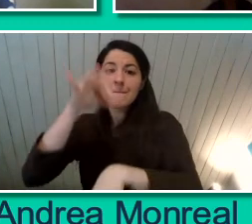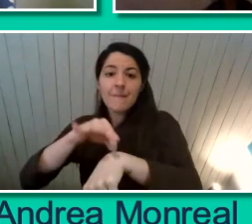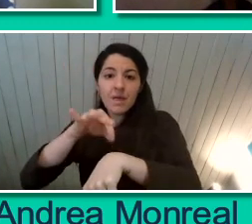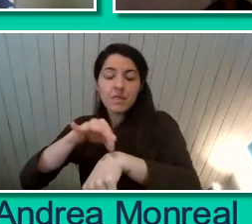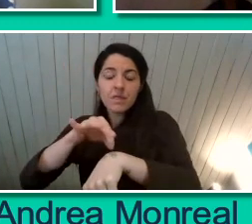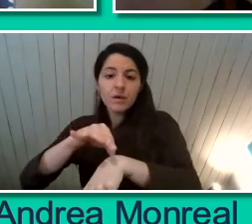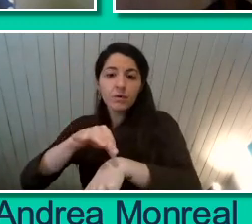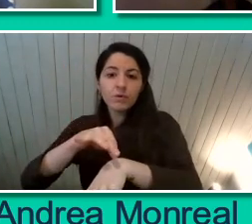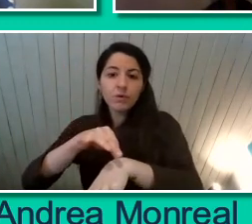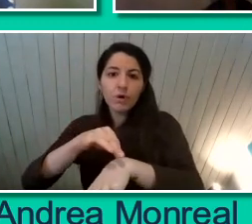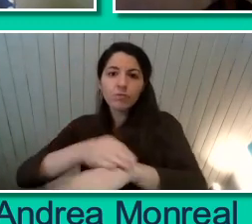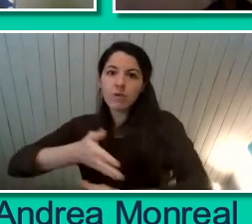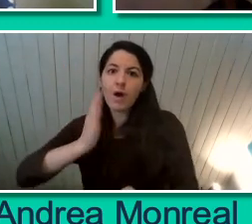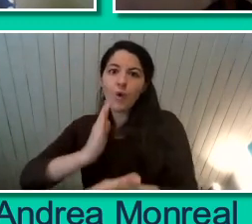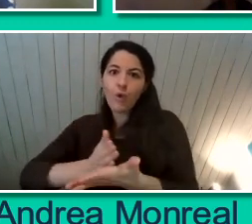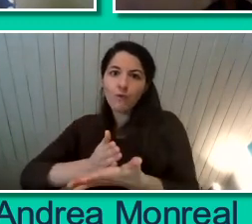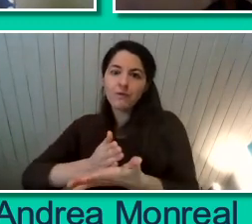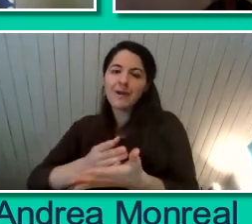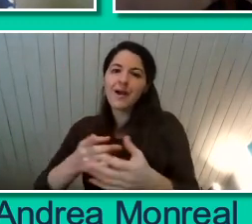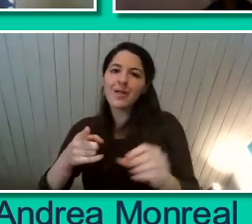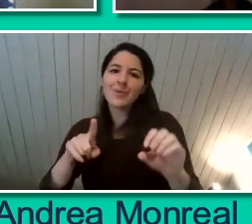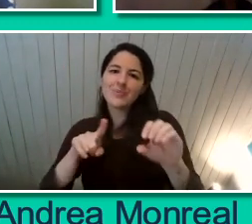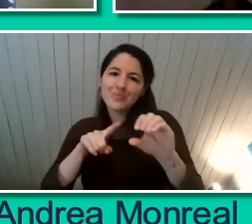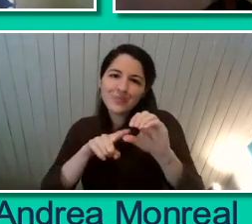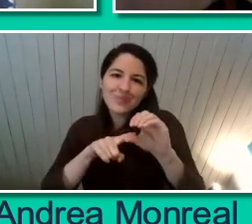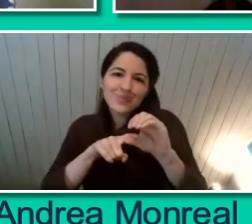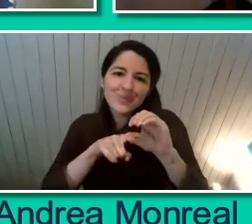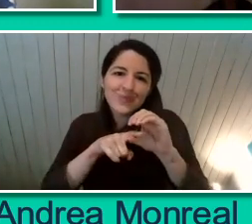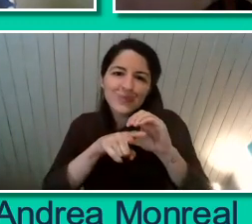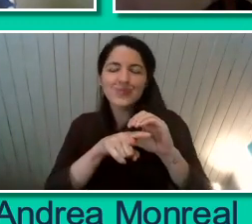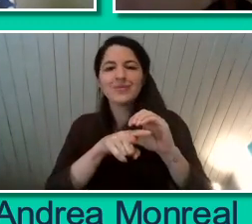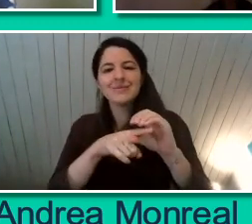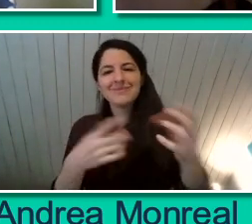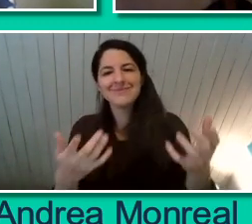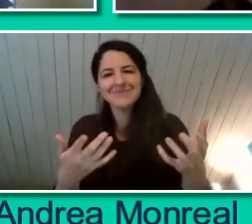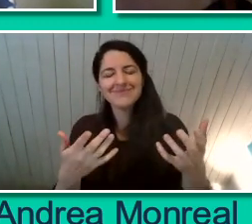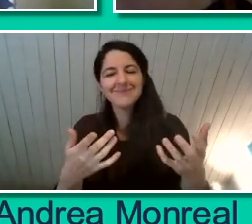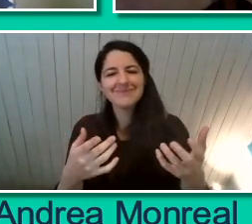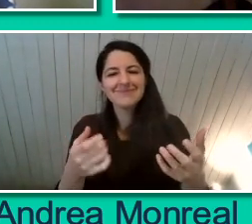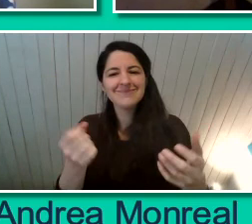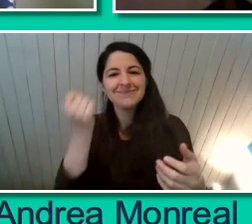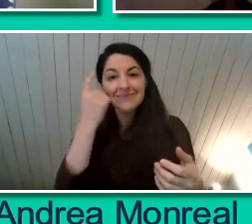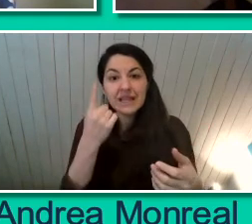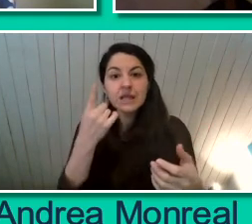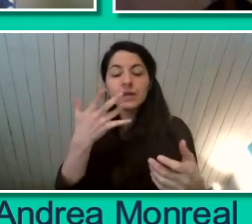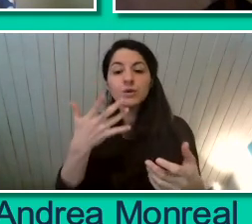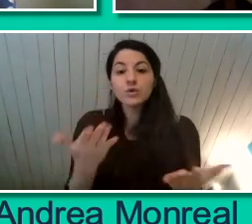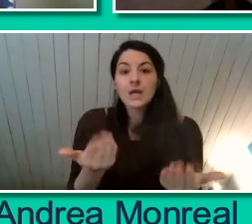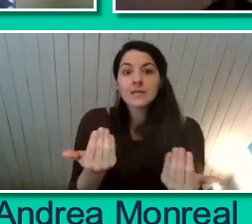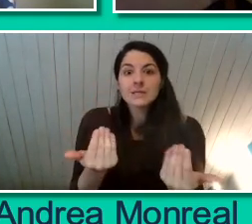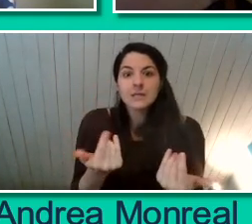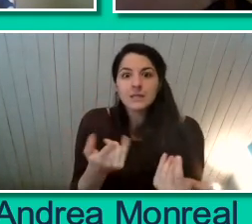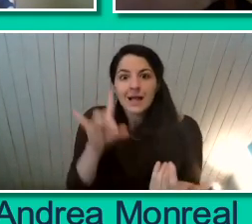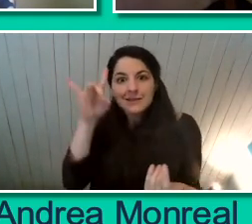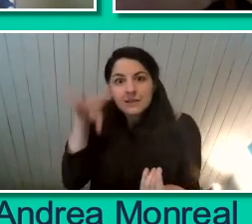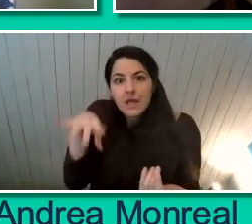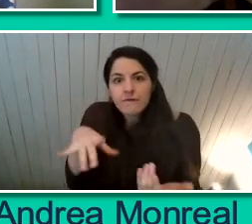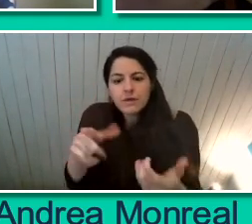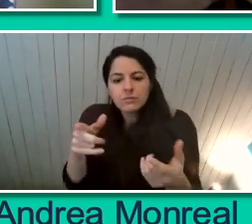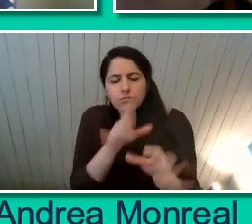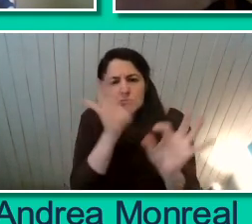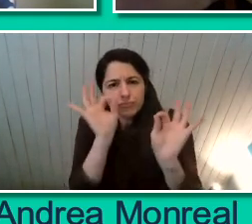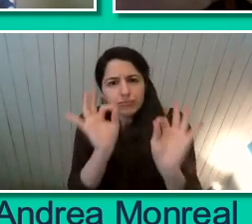obligación de hacer el examen digital rectal si necesita conocer si está aumentada de tamaño o no la